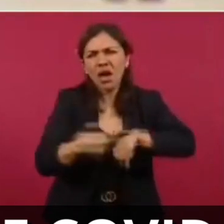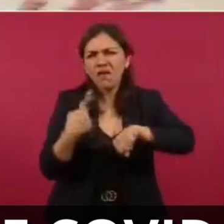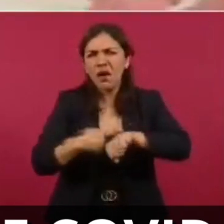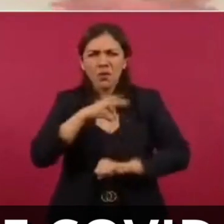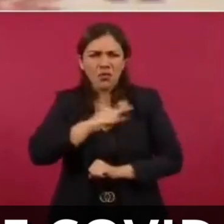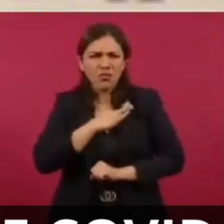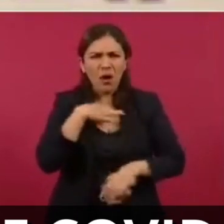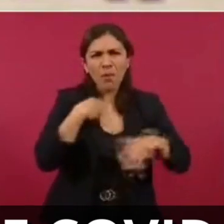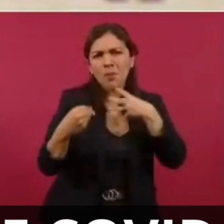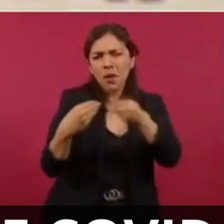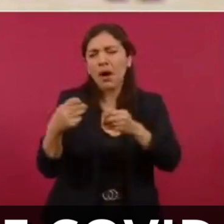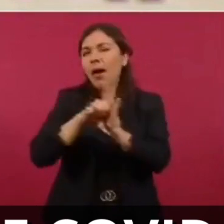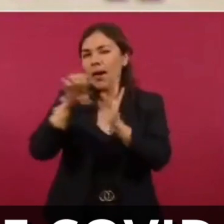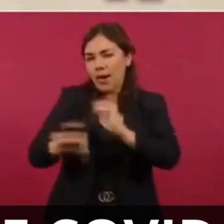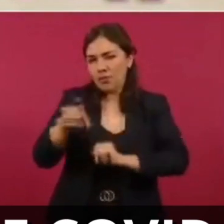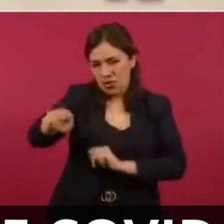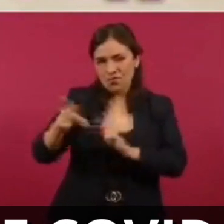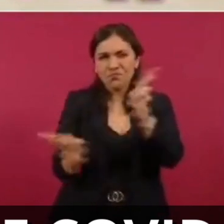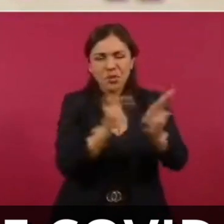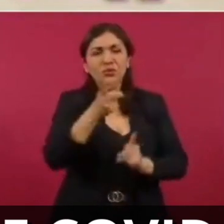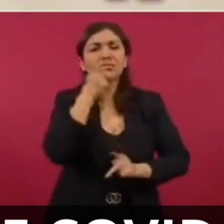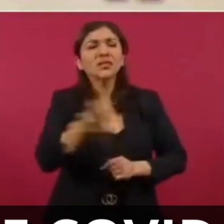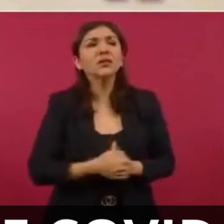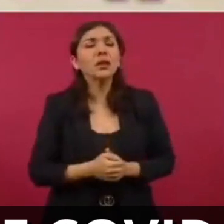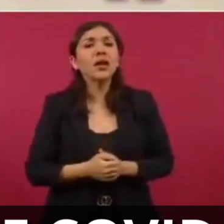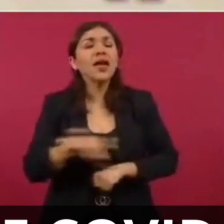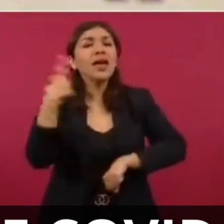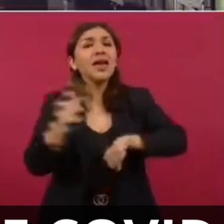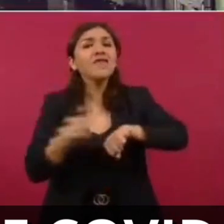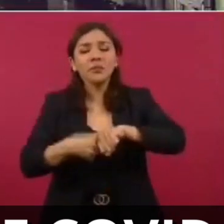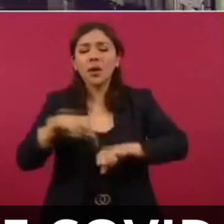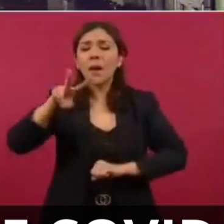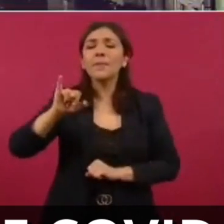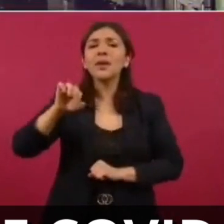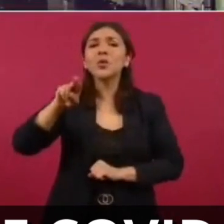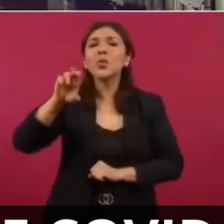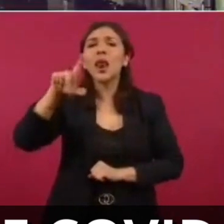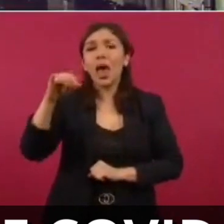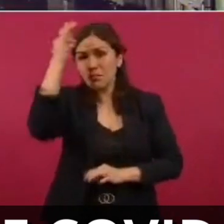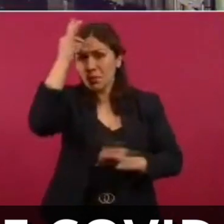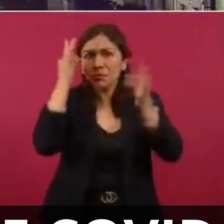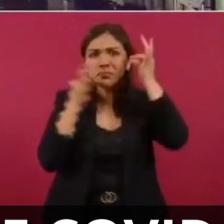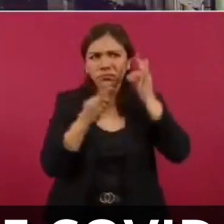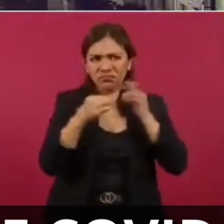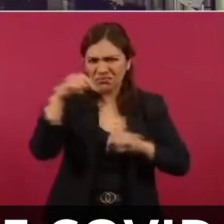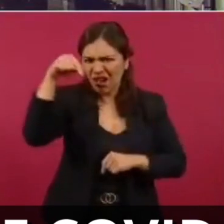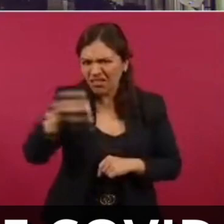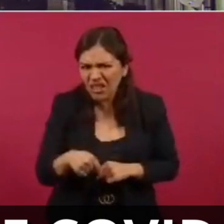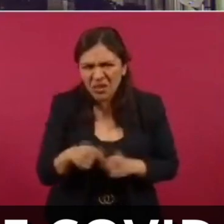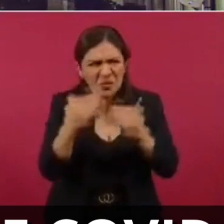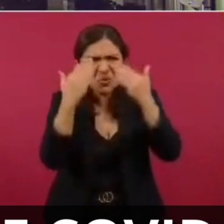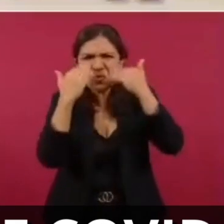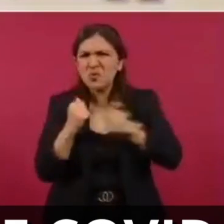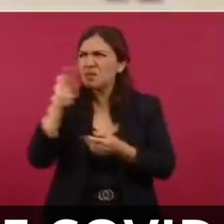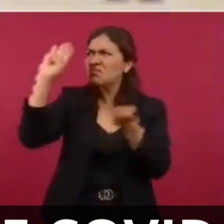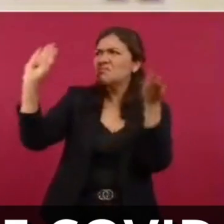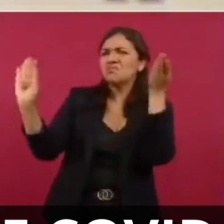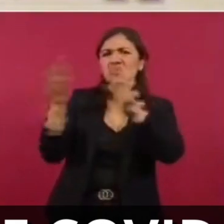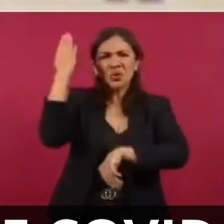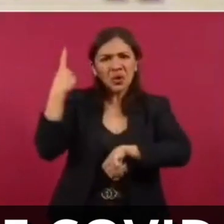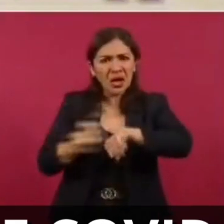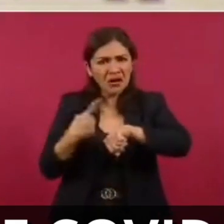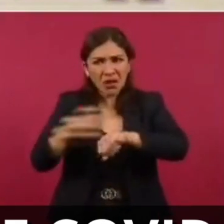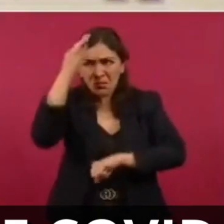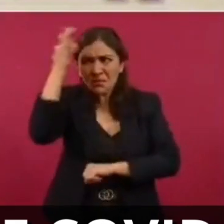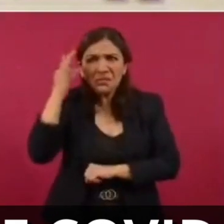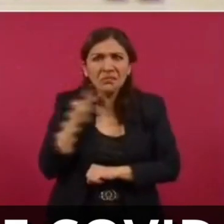Por ejemplo, Judith Sánchez hablaba de casos de viruela. No hay casos de viruela en ninguna parte del mundo. La viruela fue